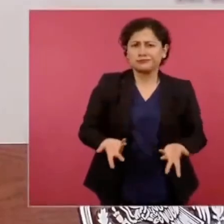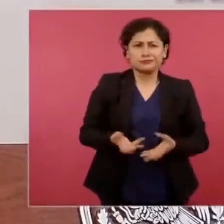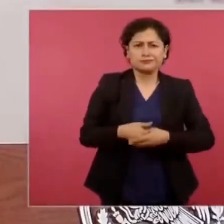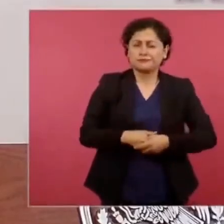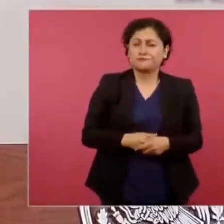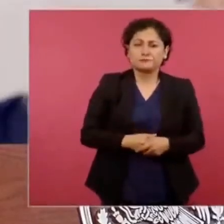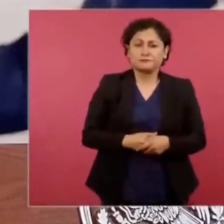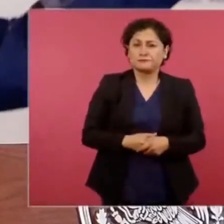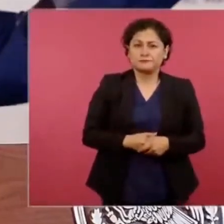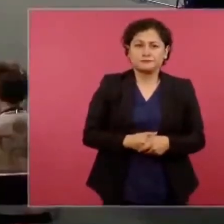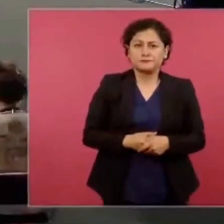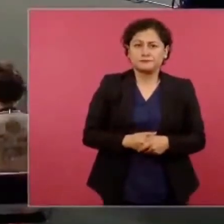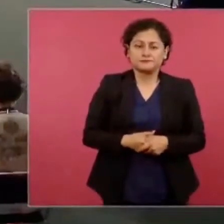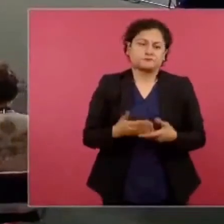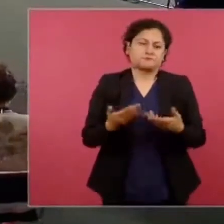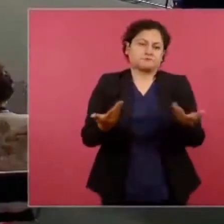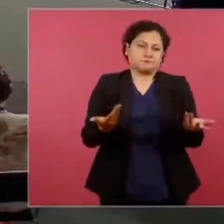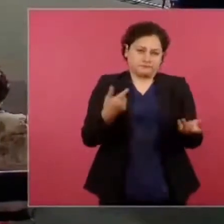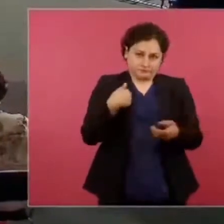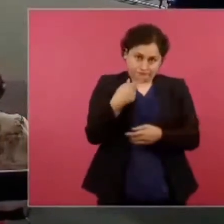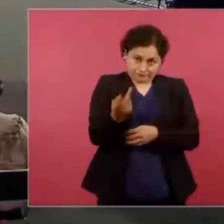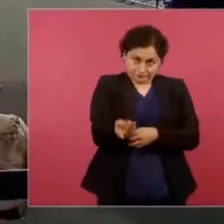A ver cómo me explican,